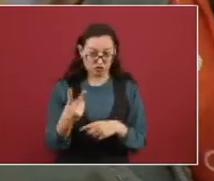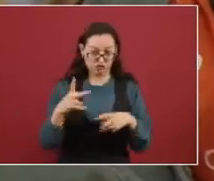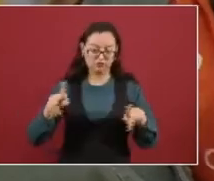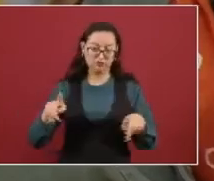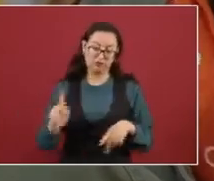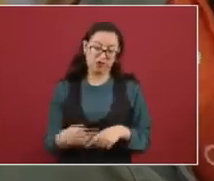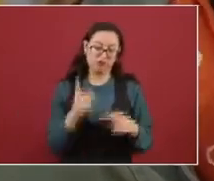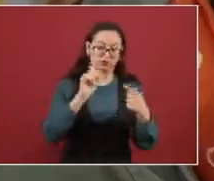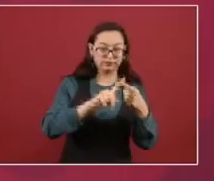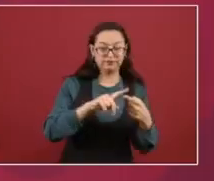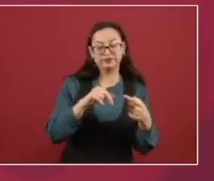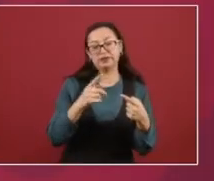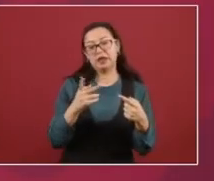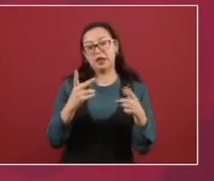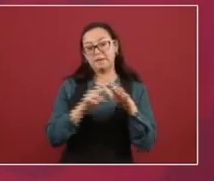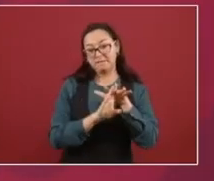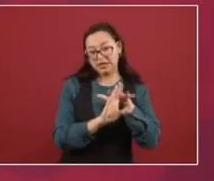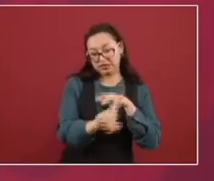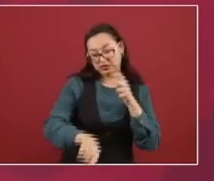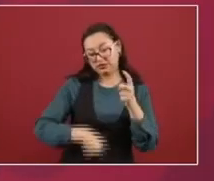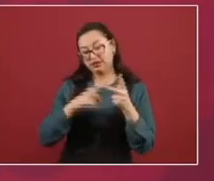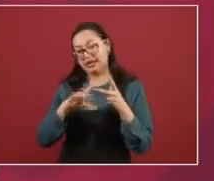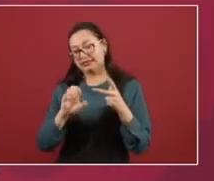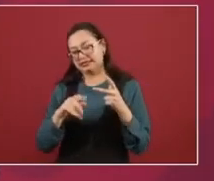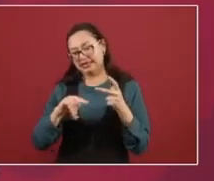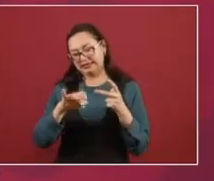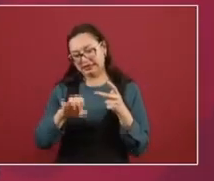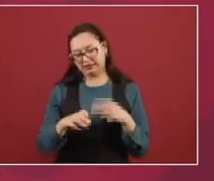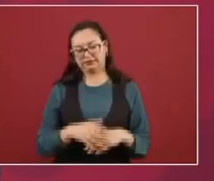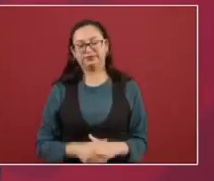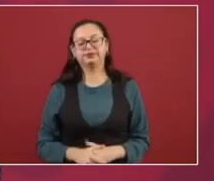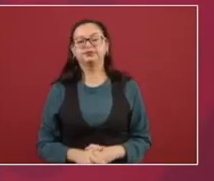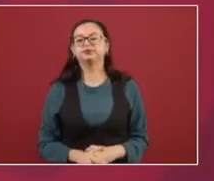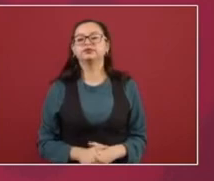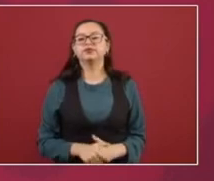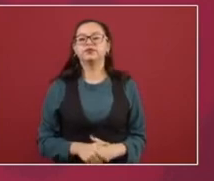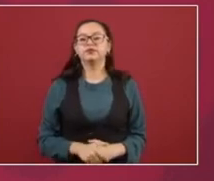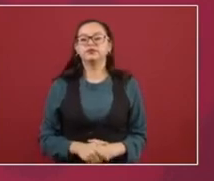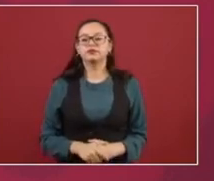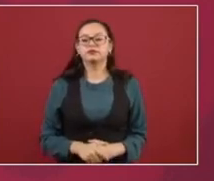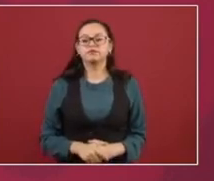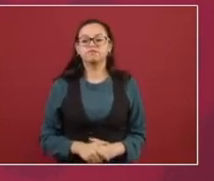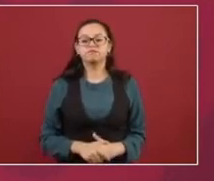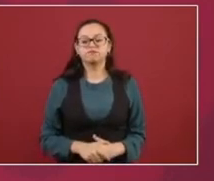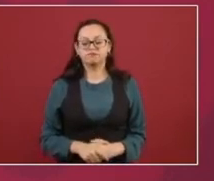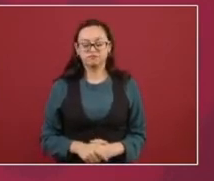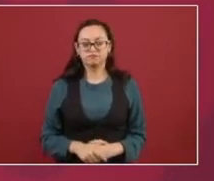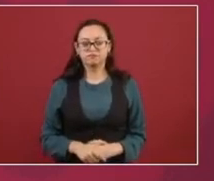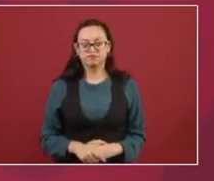lo de la CENTE. Muchas gracias, presidente. Estamos ayudando en todo lo que es